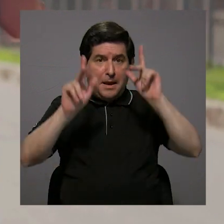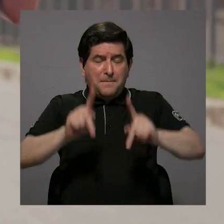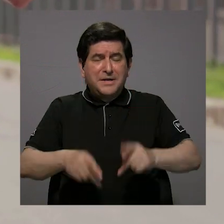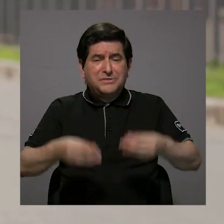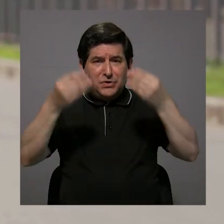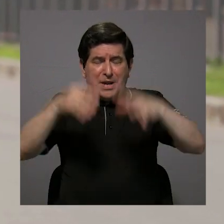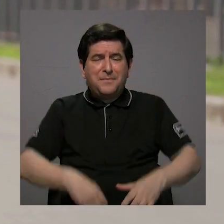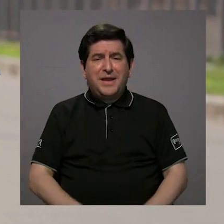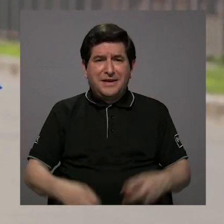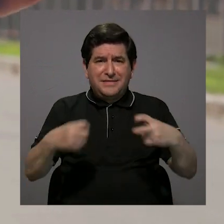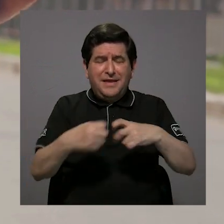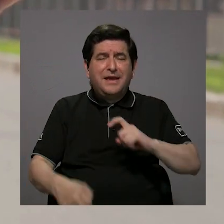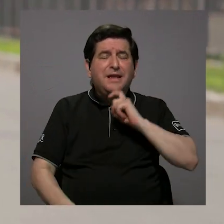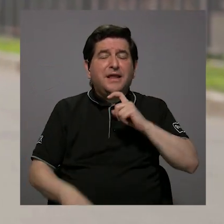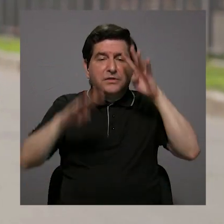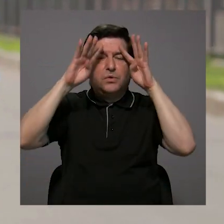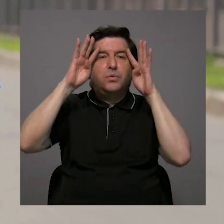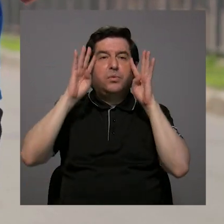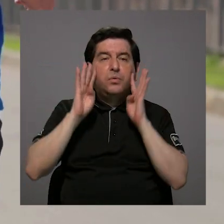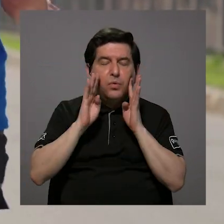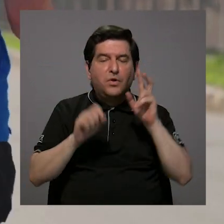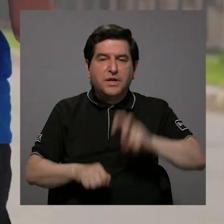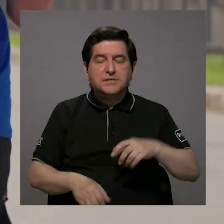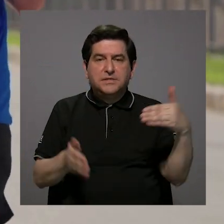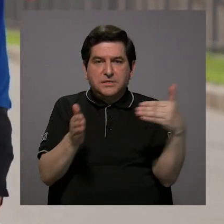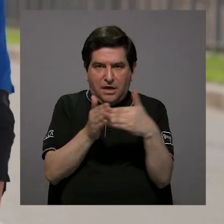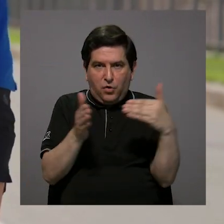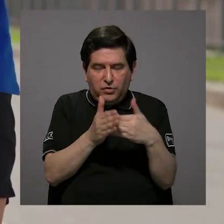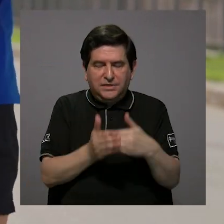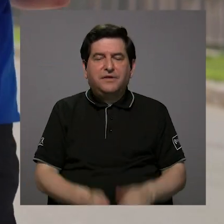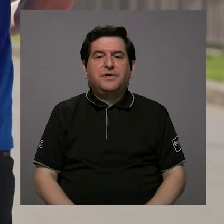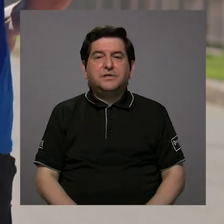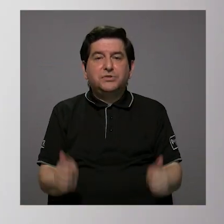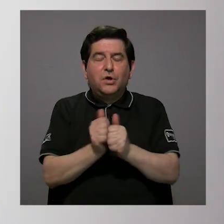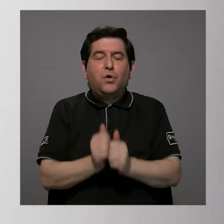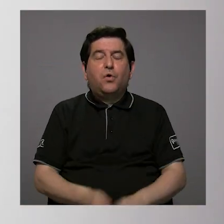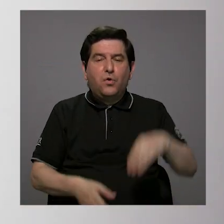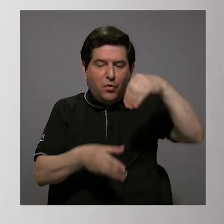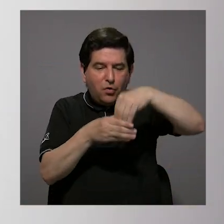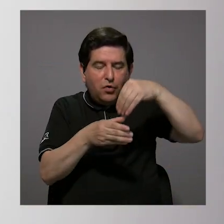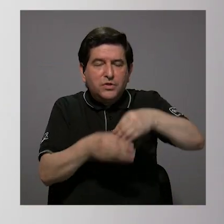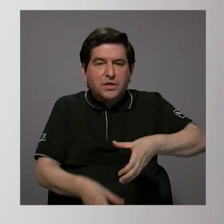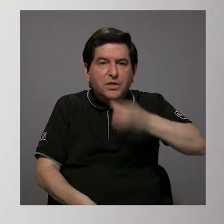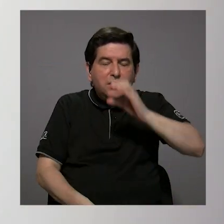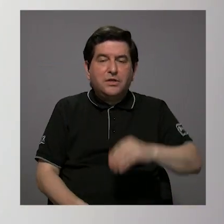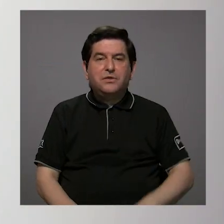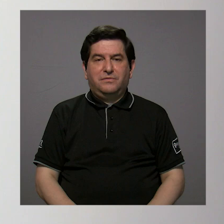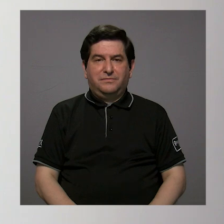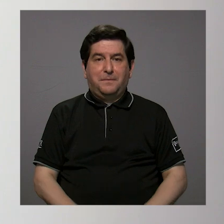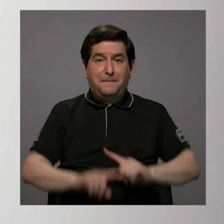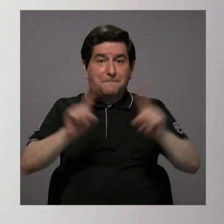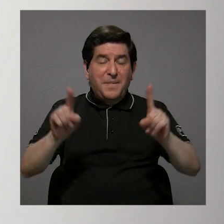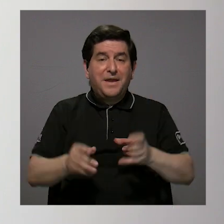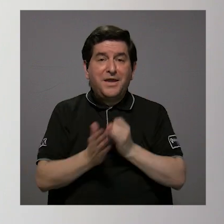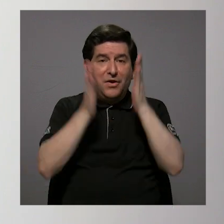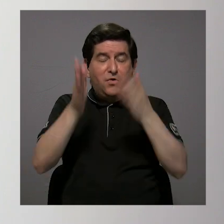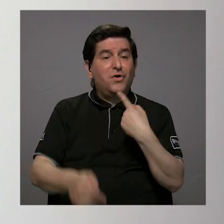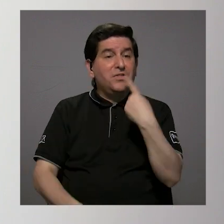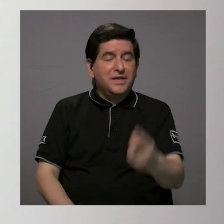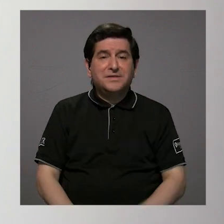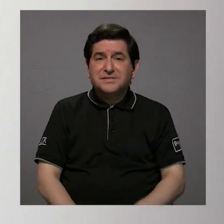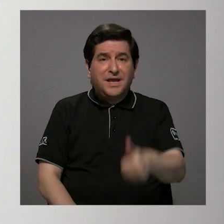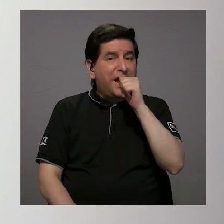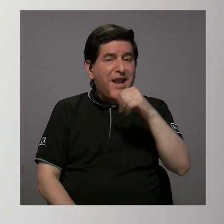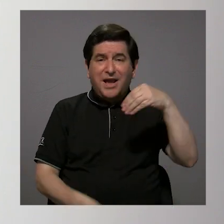Una persona pierde electrolitos cuando suda y debe reponerlos tomando líquidos que los contengan. Pero como señala el